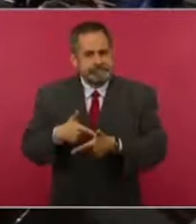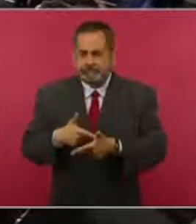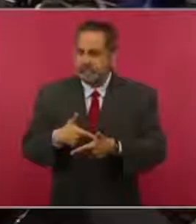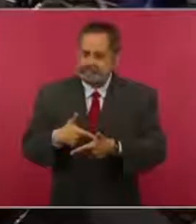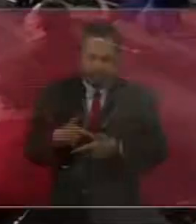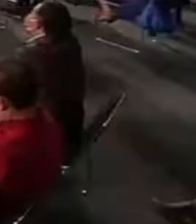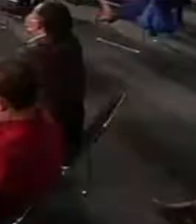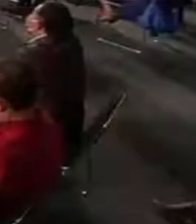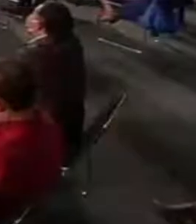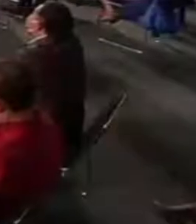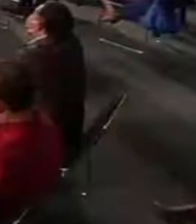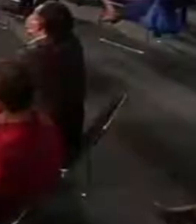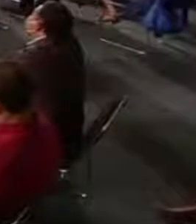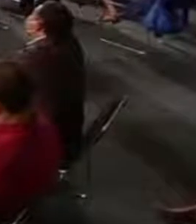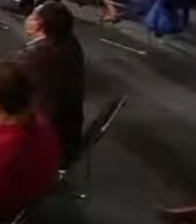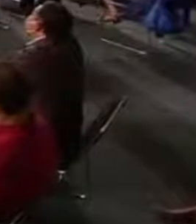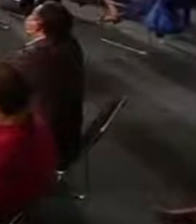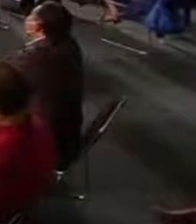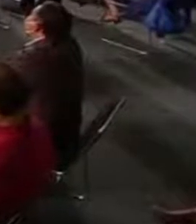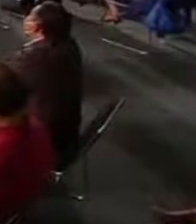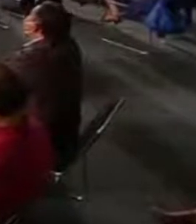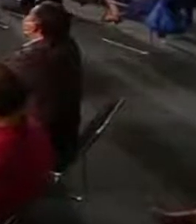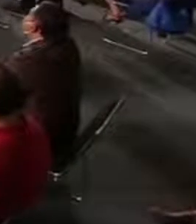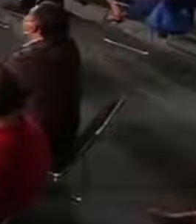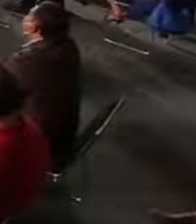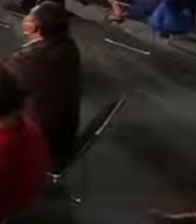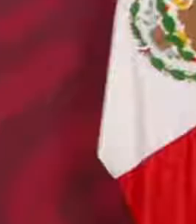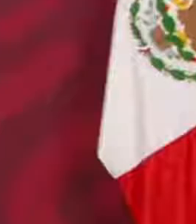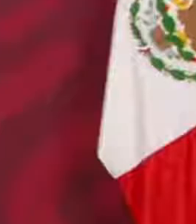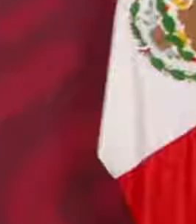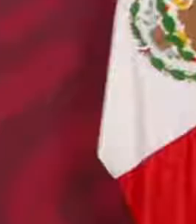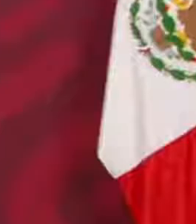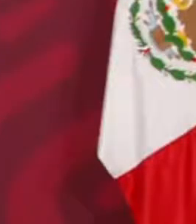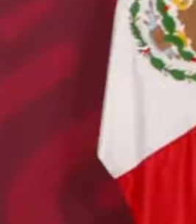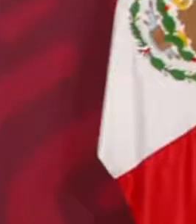a analizar cómo hacer para